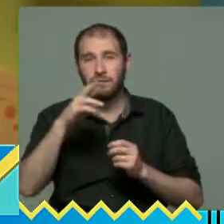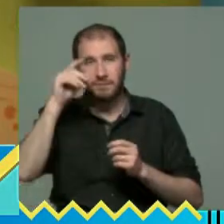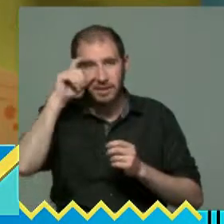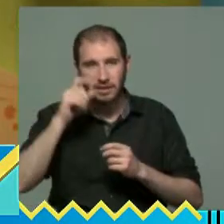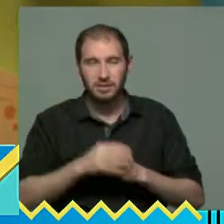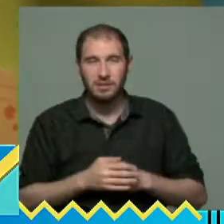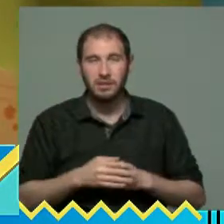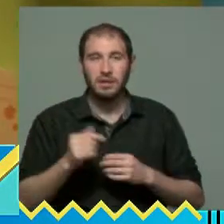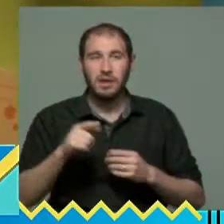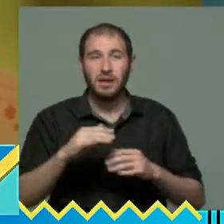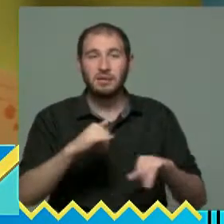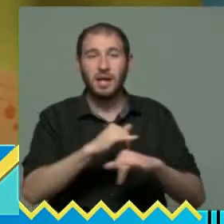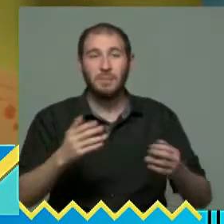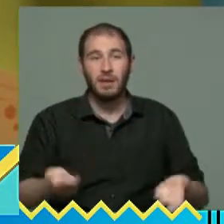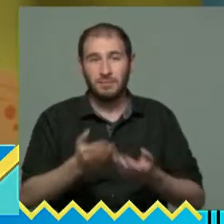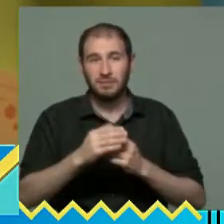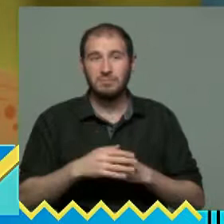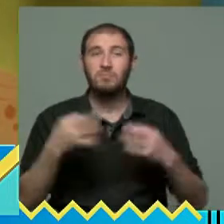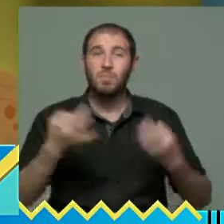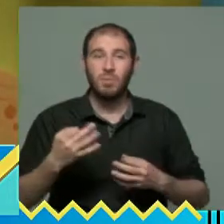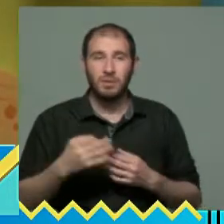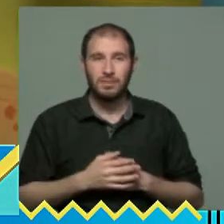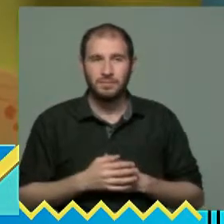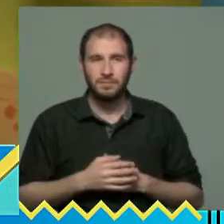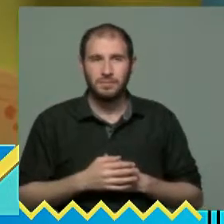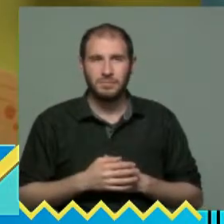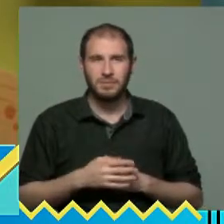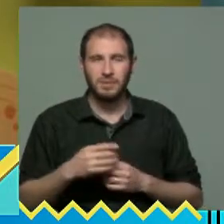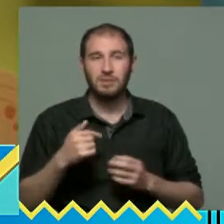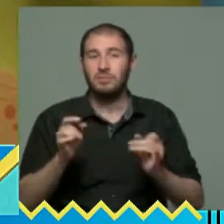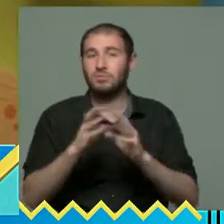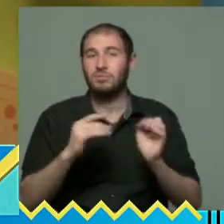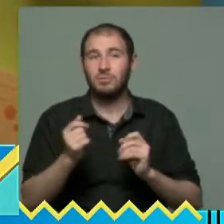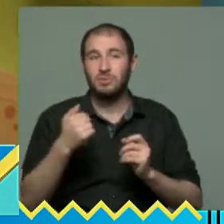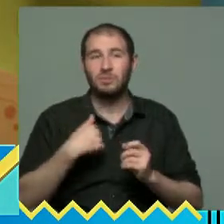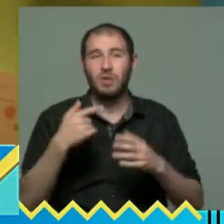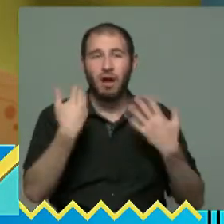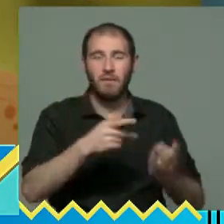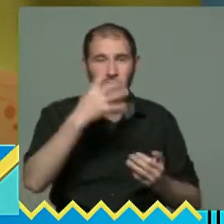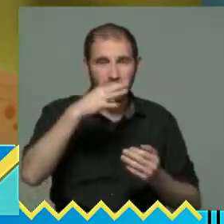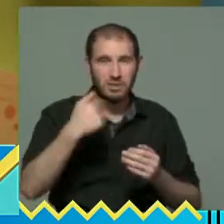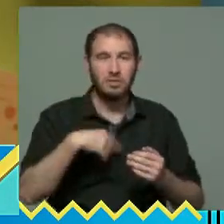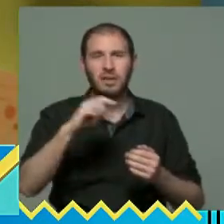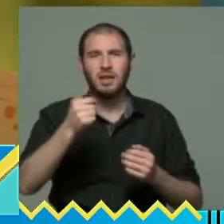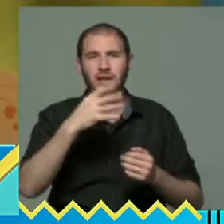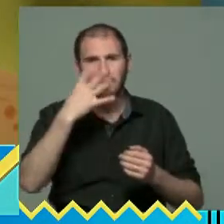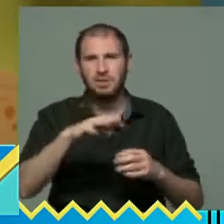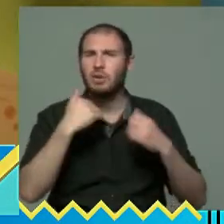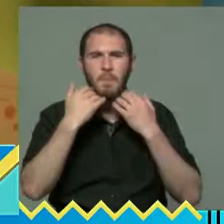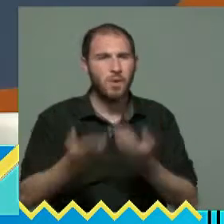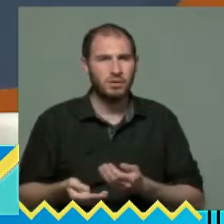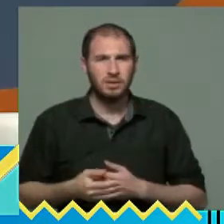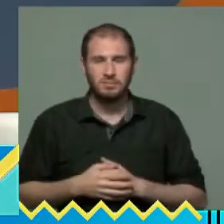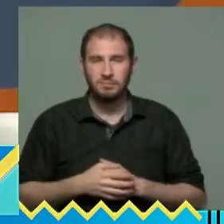de. Juan Jofré tuvo una sola campaña, efectivísima. Yo, discutan lo que discutan, yo soy de Cristina y yo lo que quiero es que gane Cristina. No me importa nada,